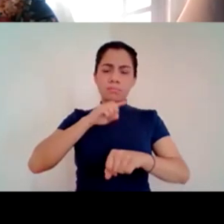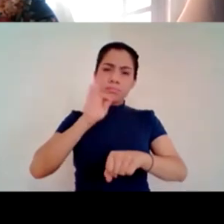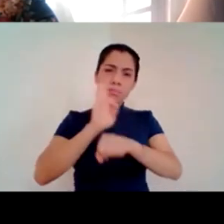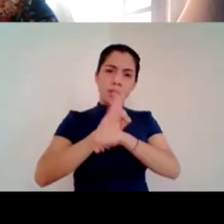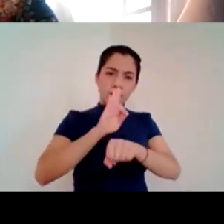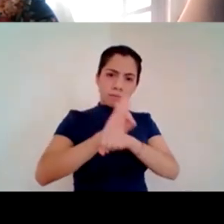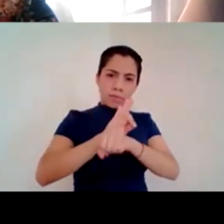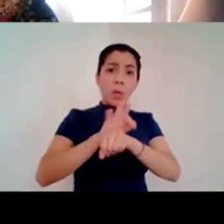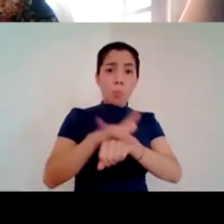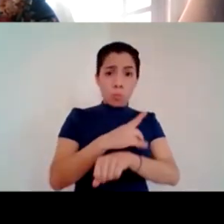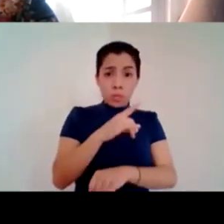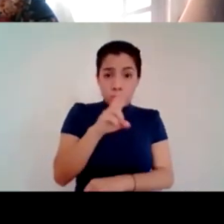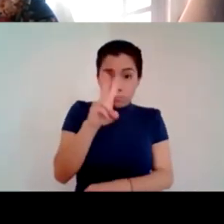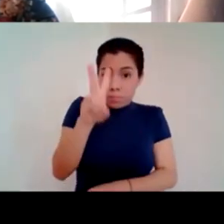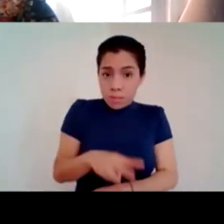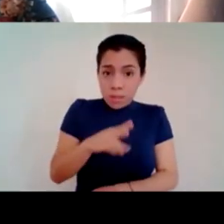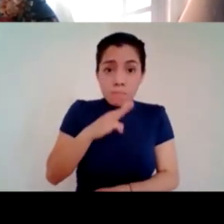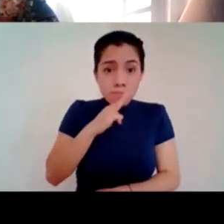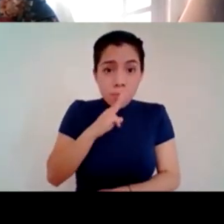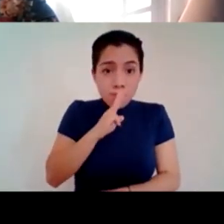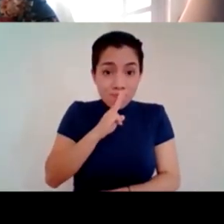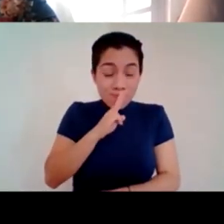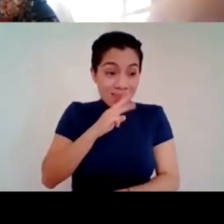amor y de paciencia y de